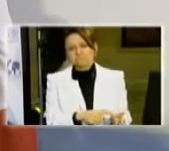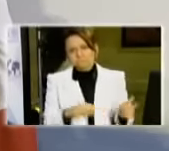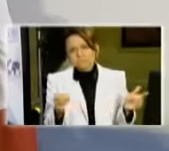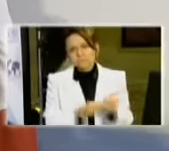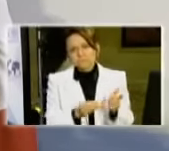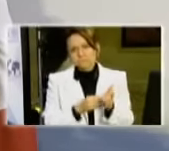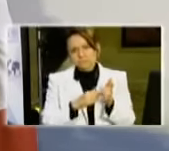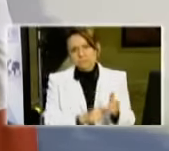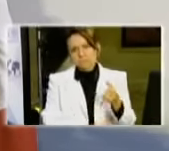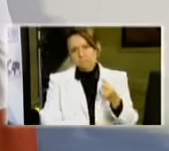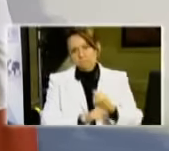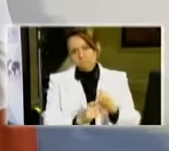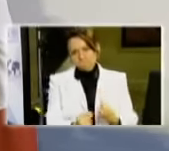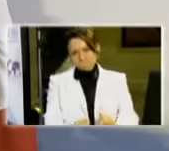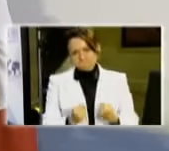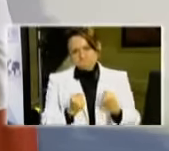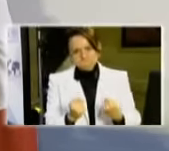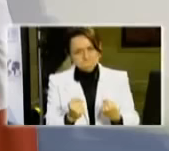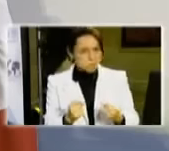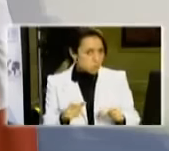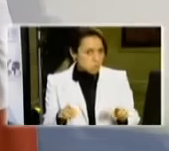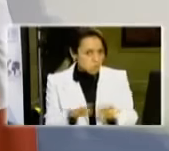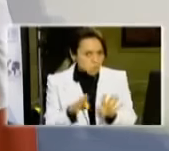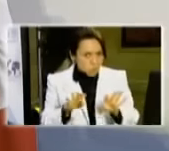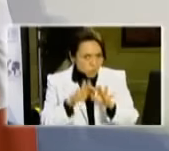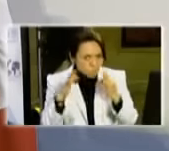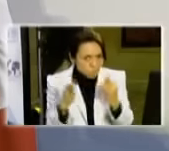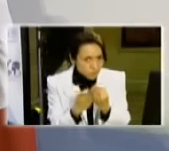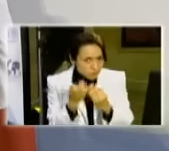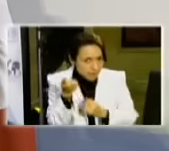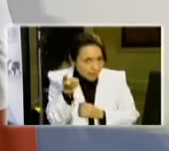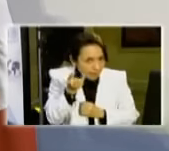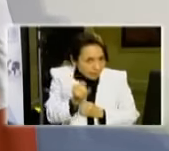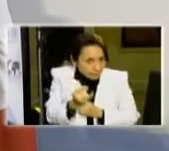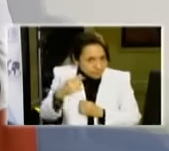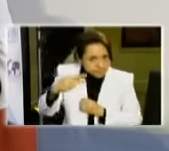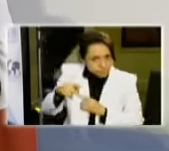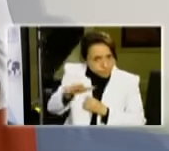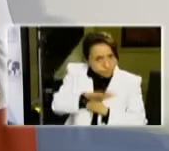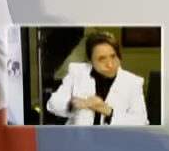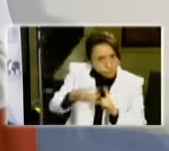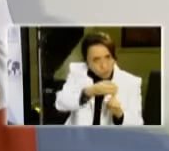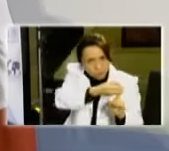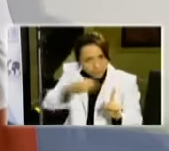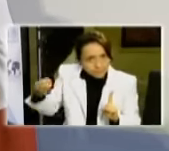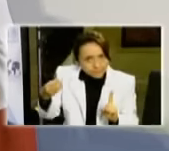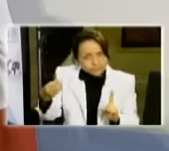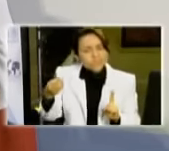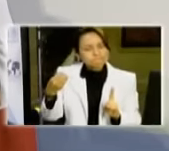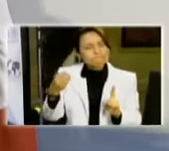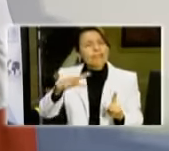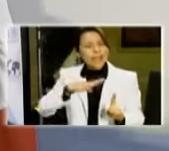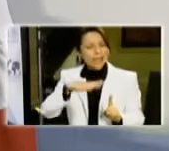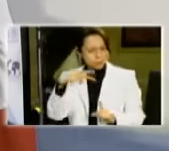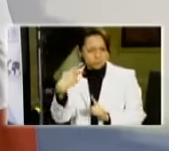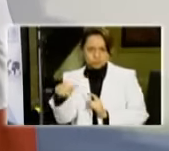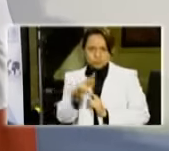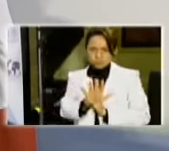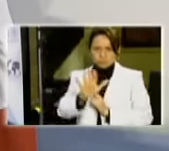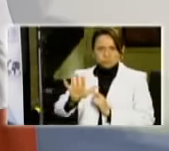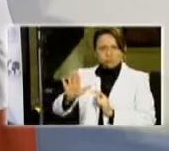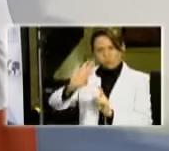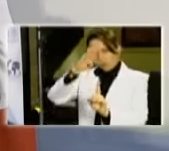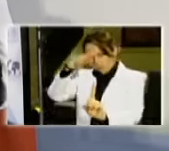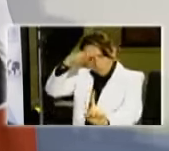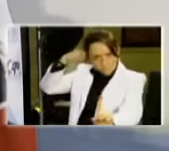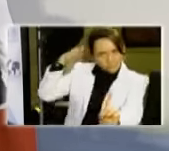la conformación de ese sistema por estados nacionales, con sus propios objetivos y defensores antes